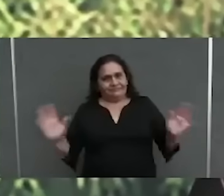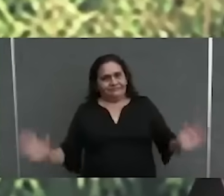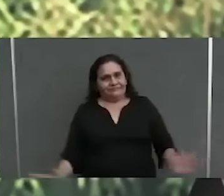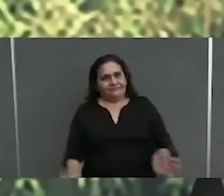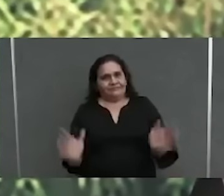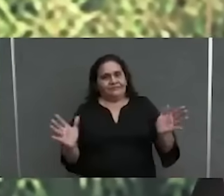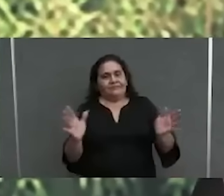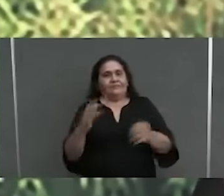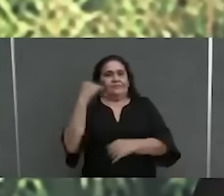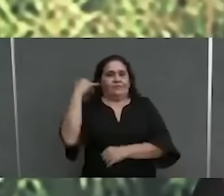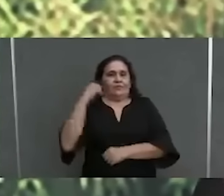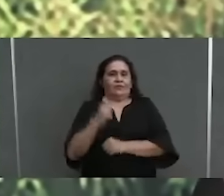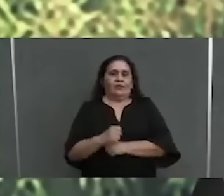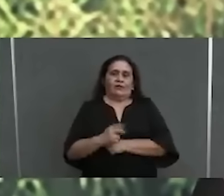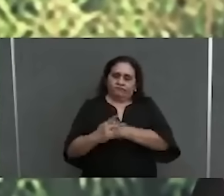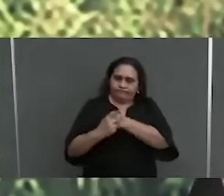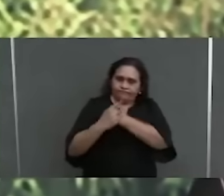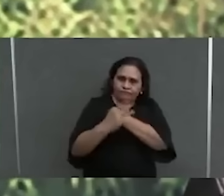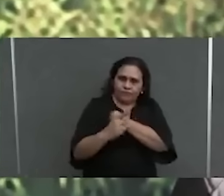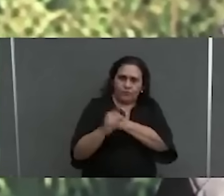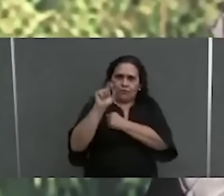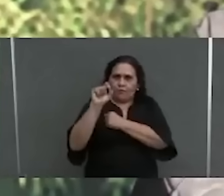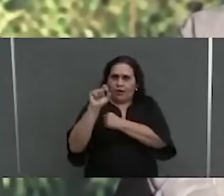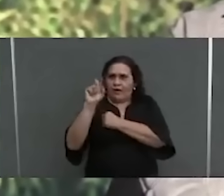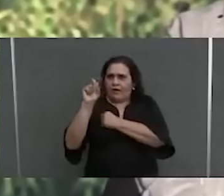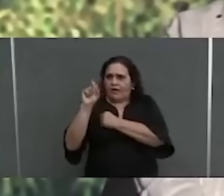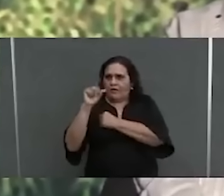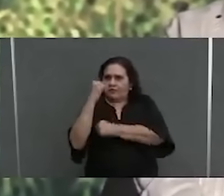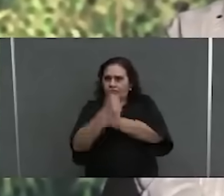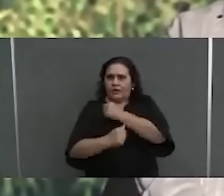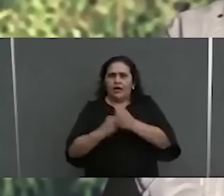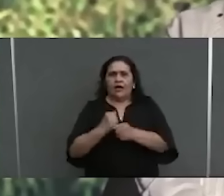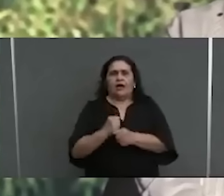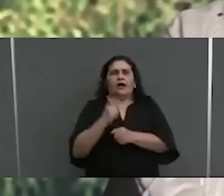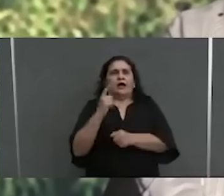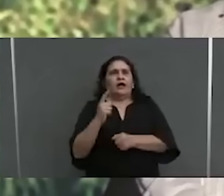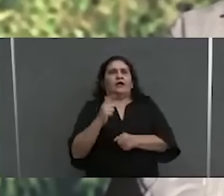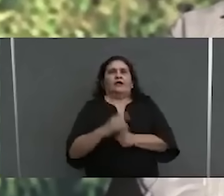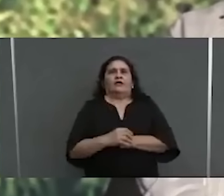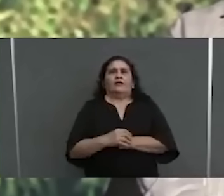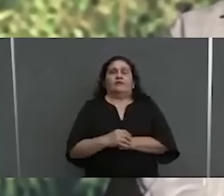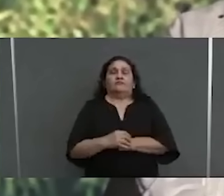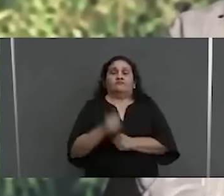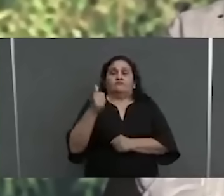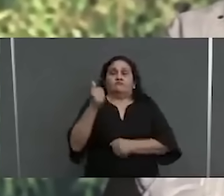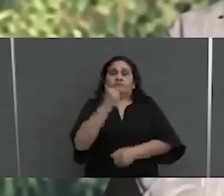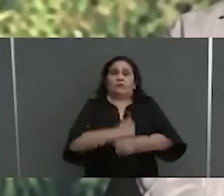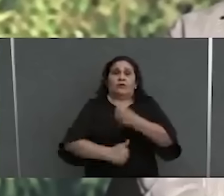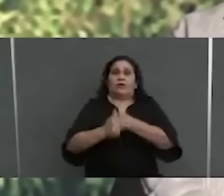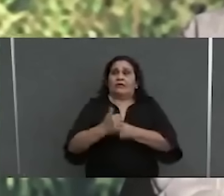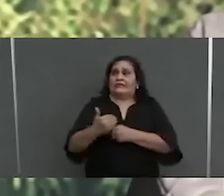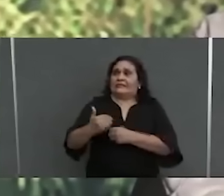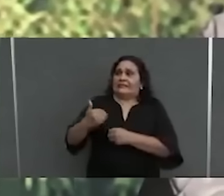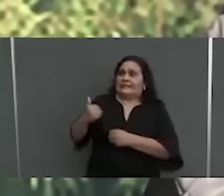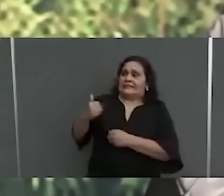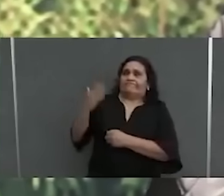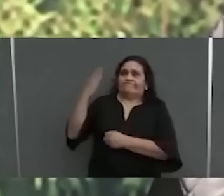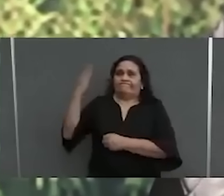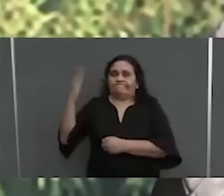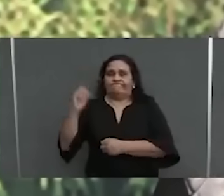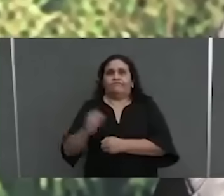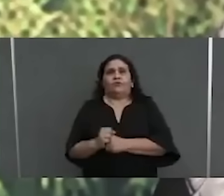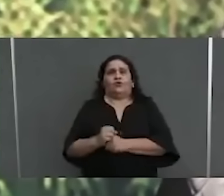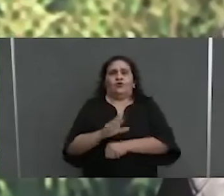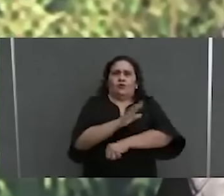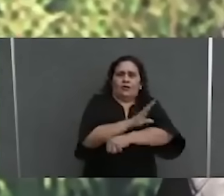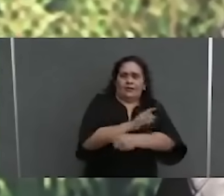20 o 30 años. Yo lo platicaba con algunas cámaras empresariales cuando entramos. Nos pidieron electricidad, nos pidieron gas, nos